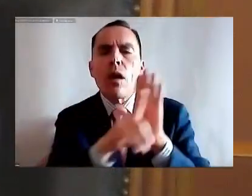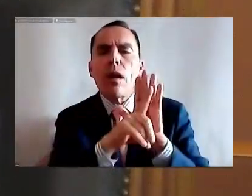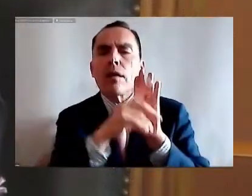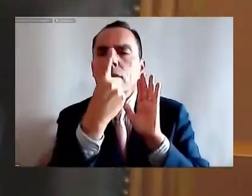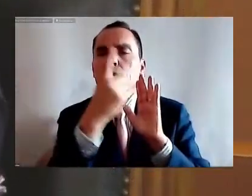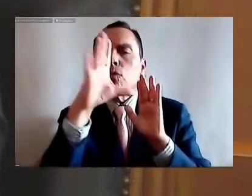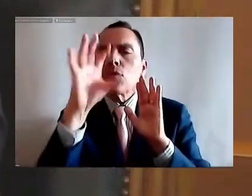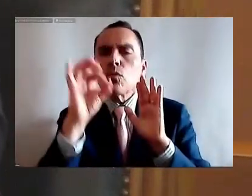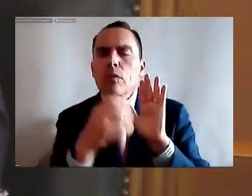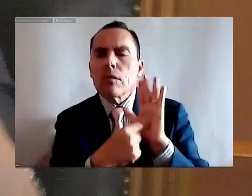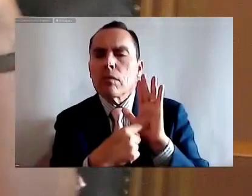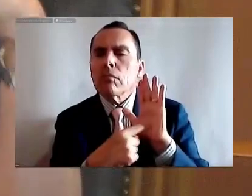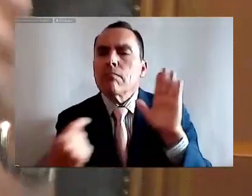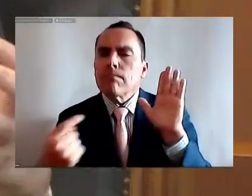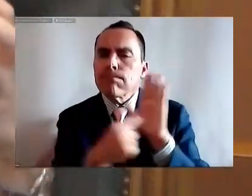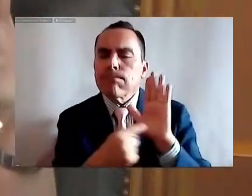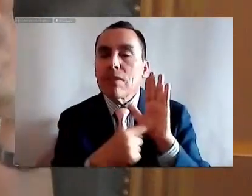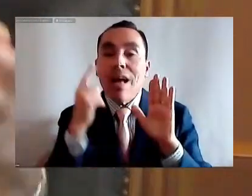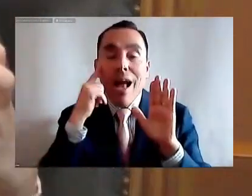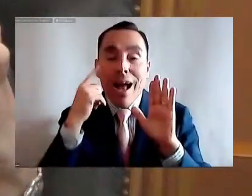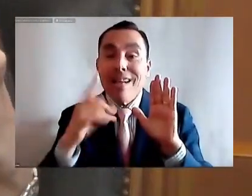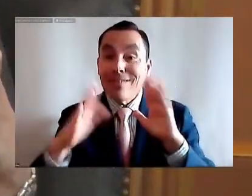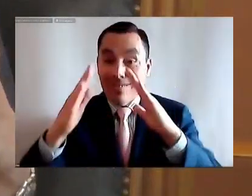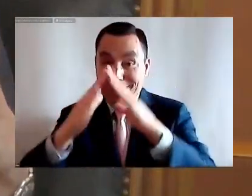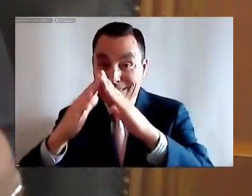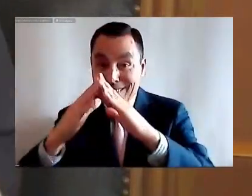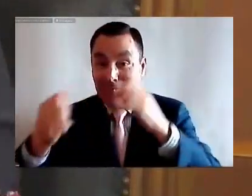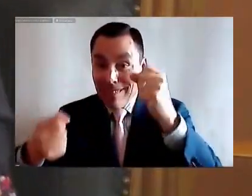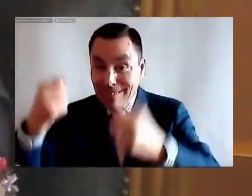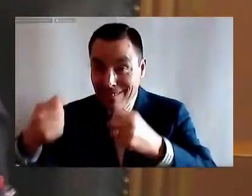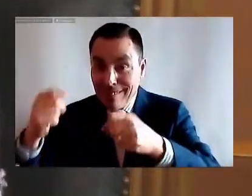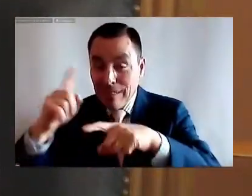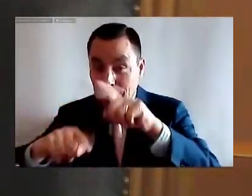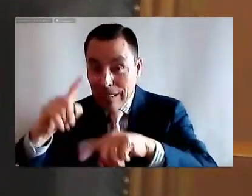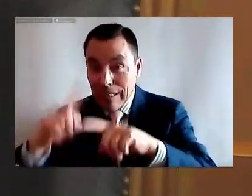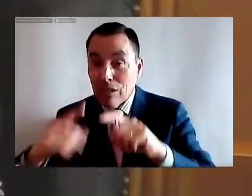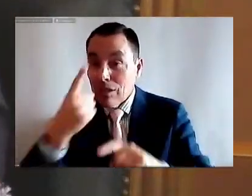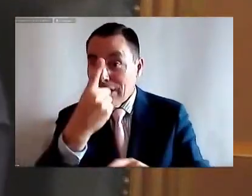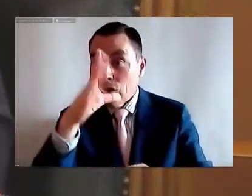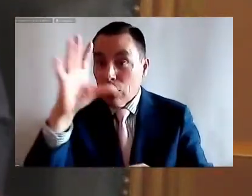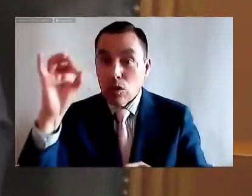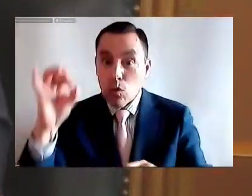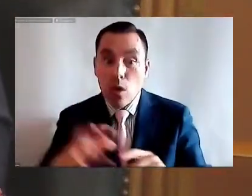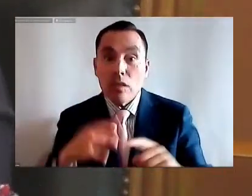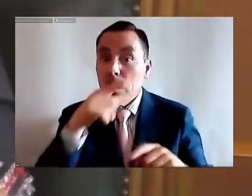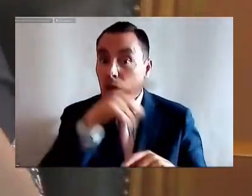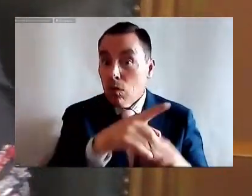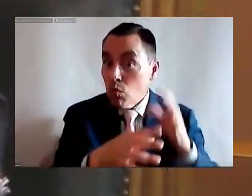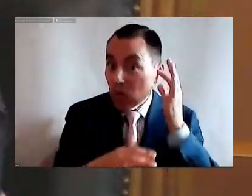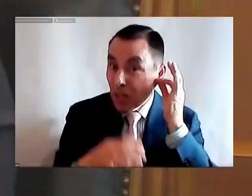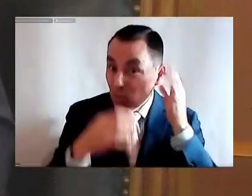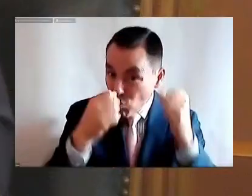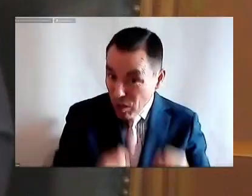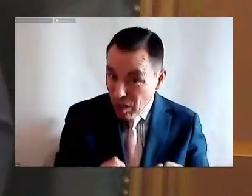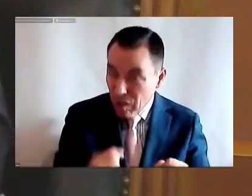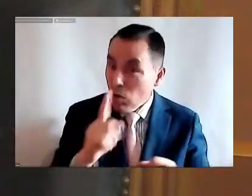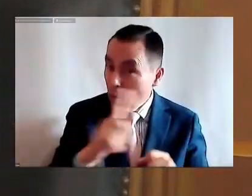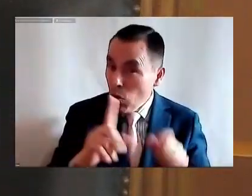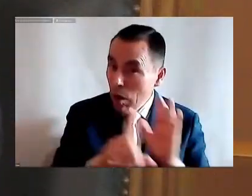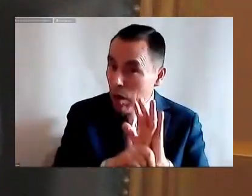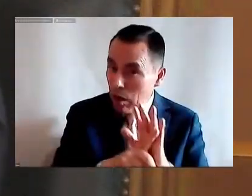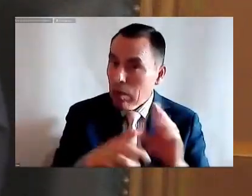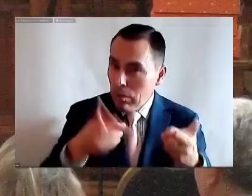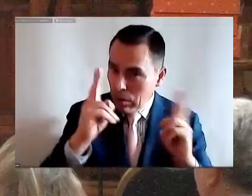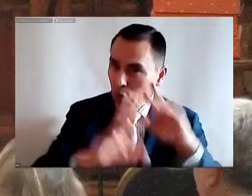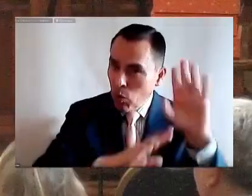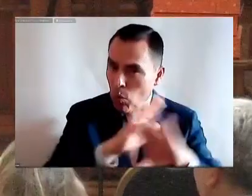entendemos que estos bienes conforman el patrimonio del 150, qué puede hacer o no la mujer con ellos, hasta qué medida el marido puede